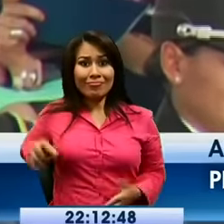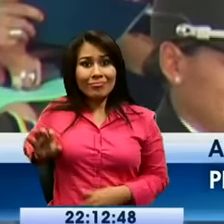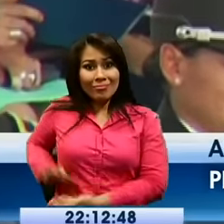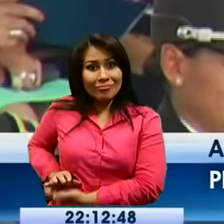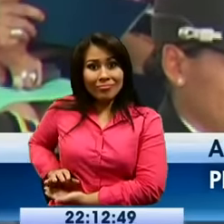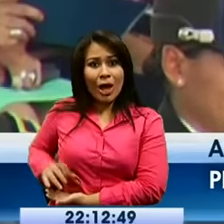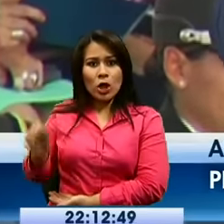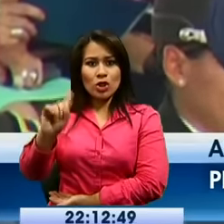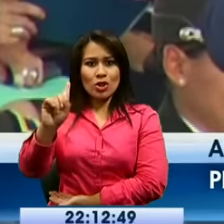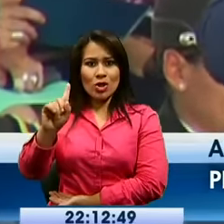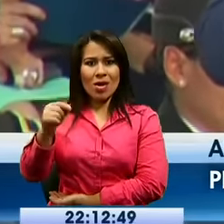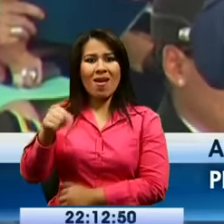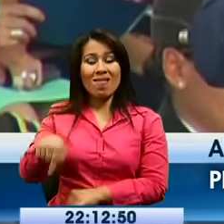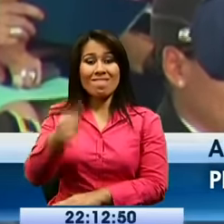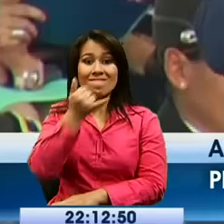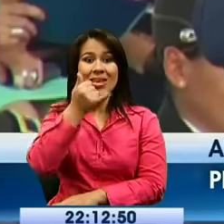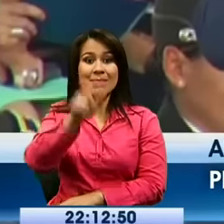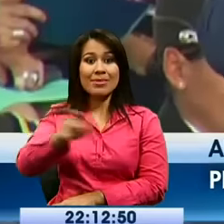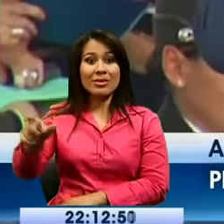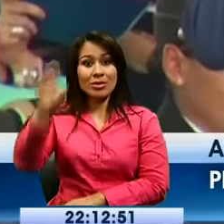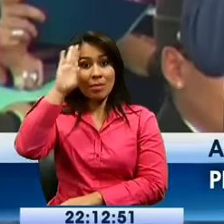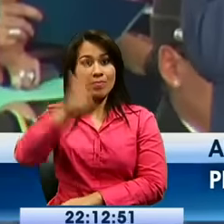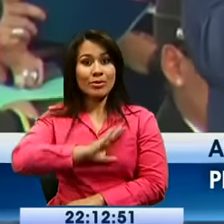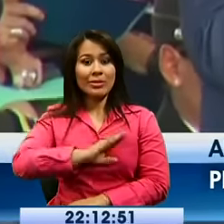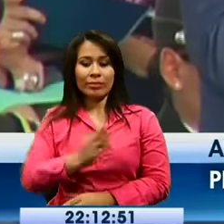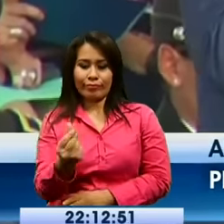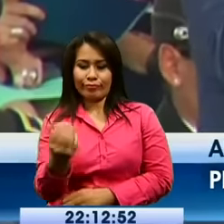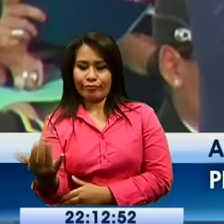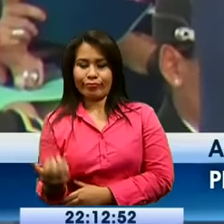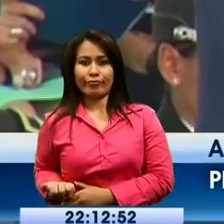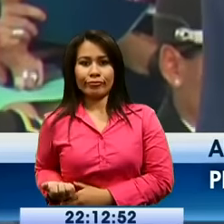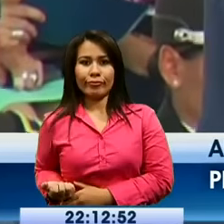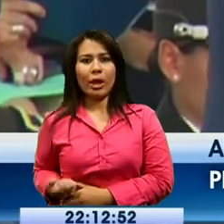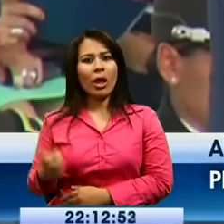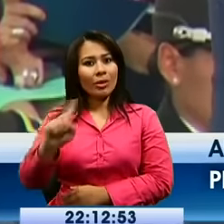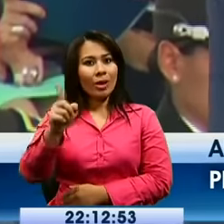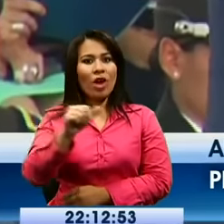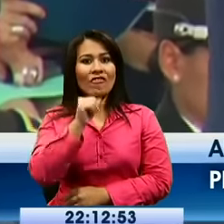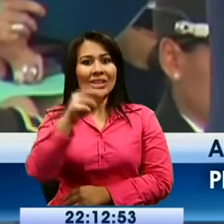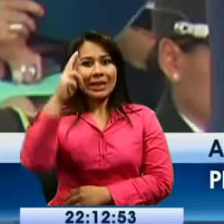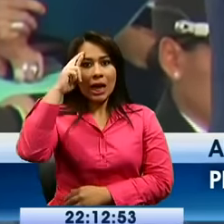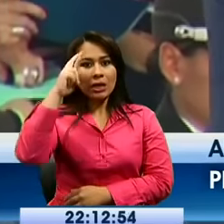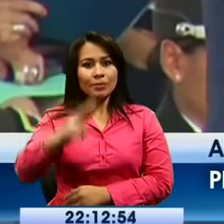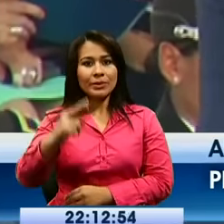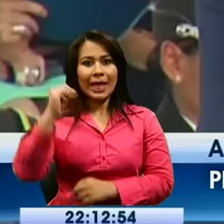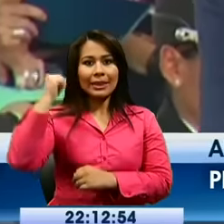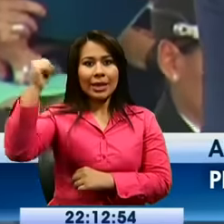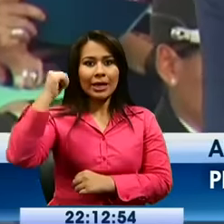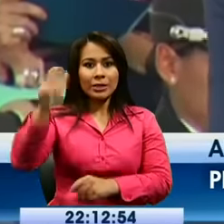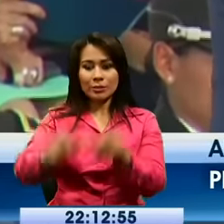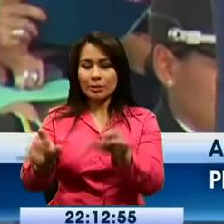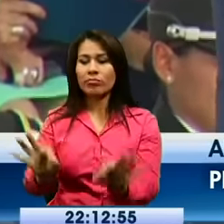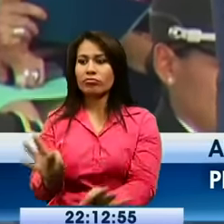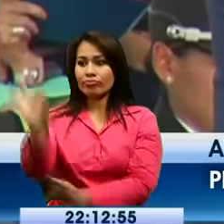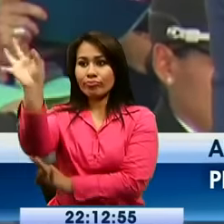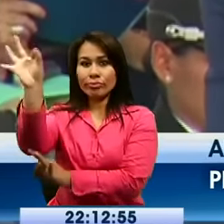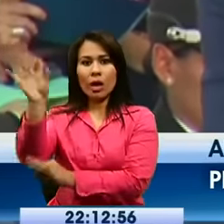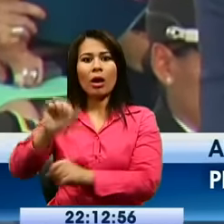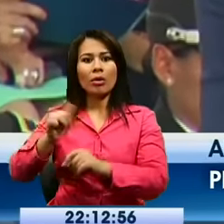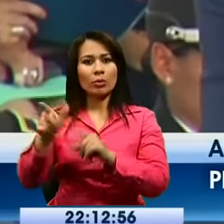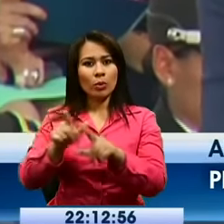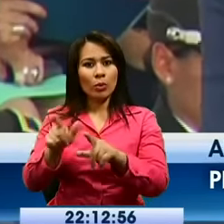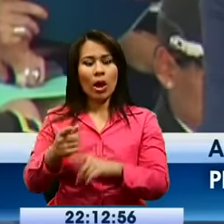delito es cobrar por esas cosas, que son derechos. Convertir ese derecho en mercancía, ese es el delito. Y eso es lo que